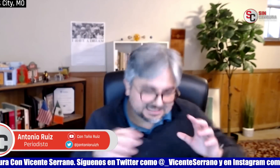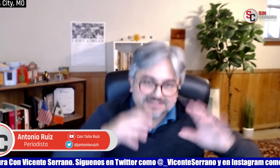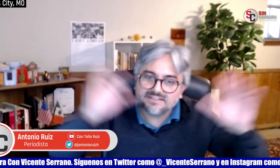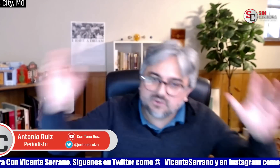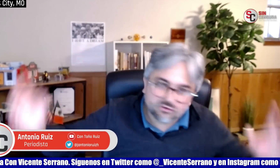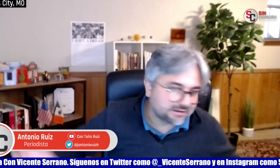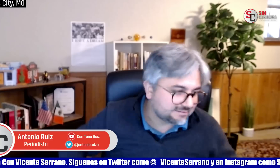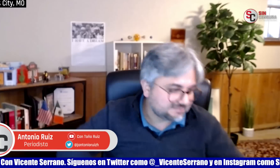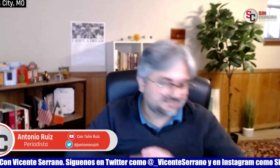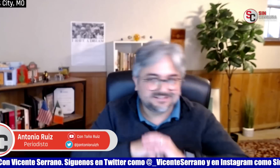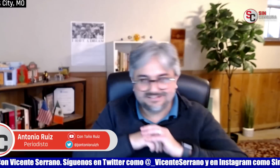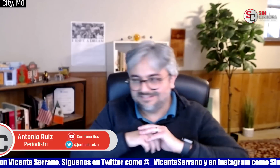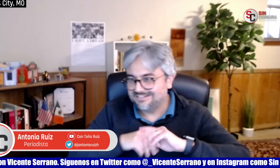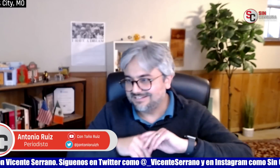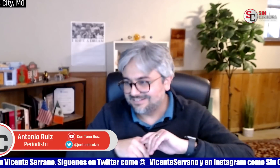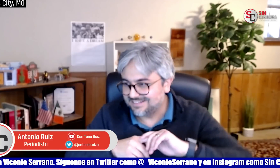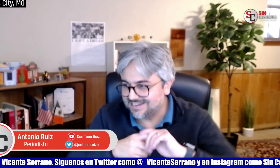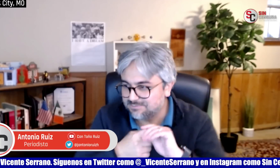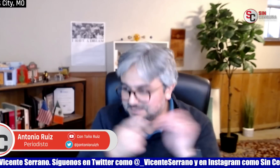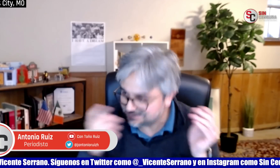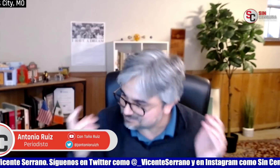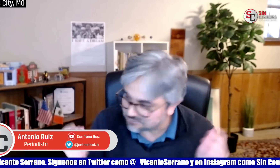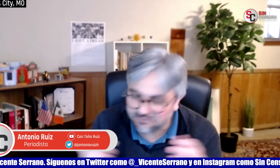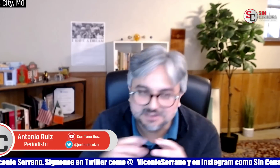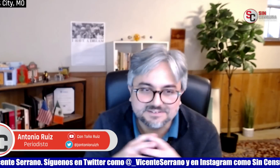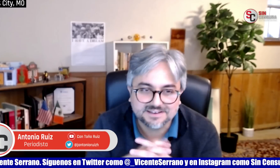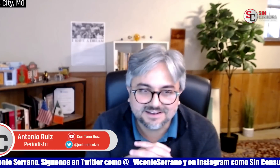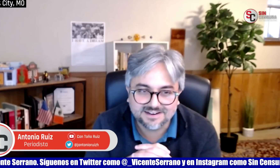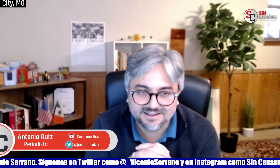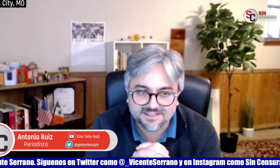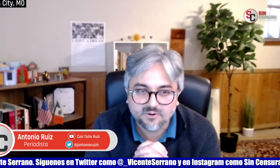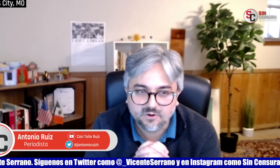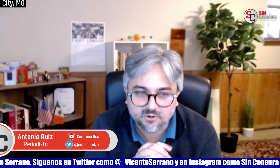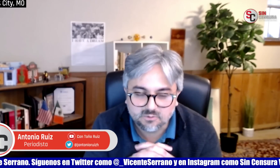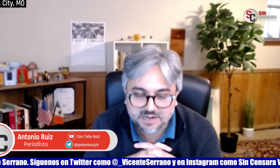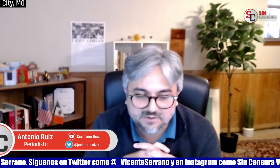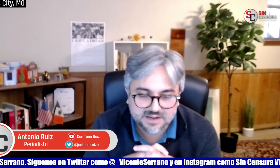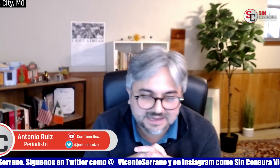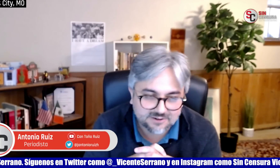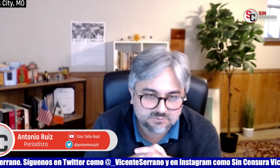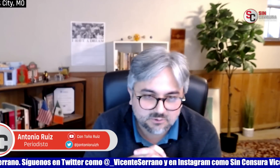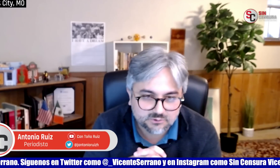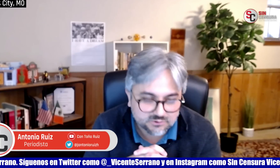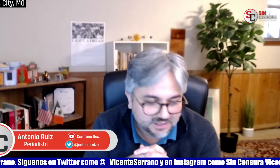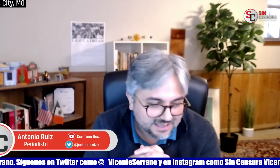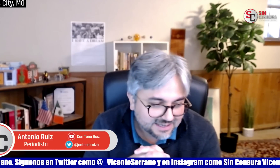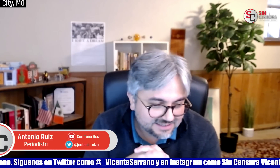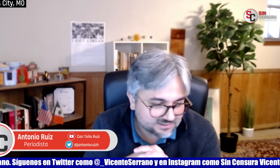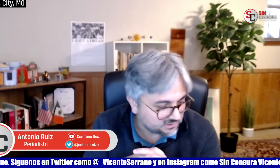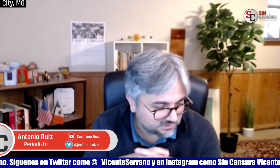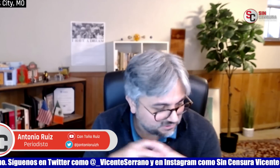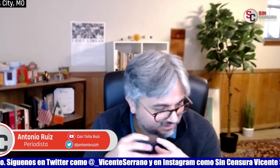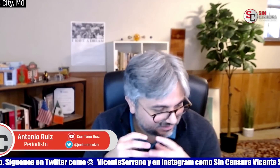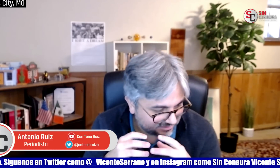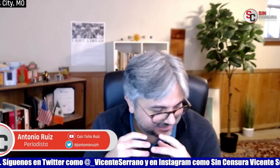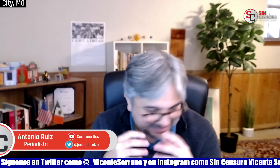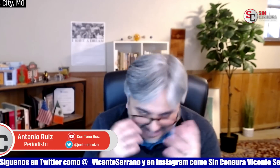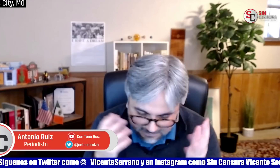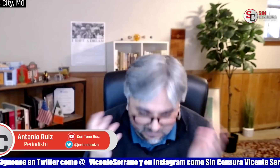entre tantas cosas, de las participaciones del querido Lord Molécula, Carlos Pozos,